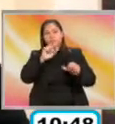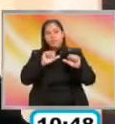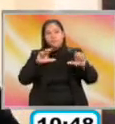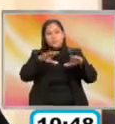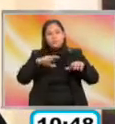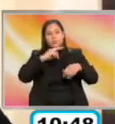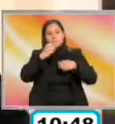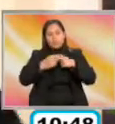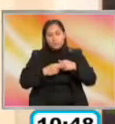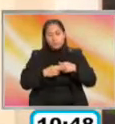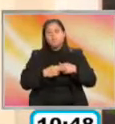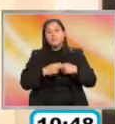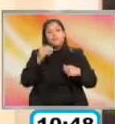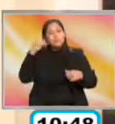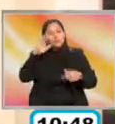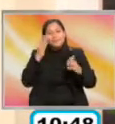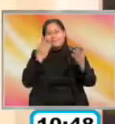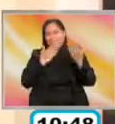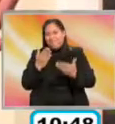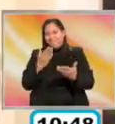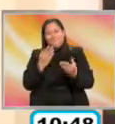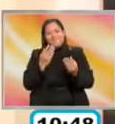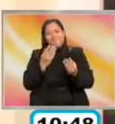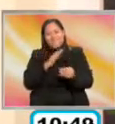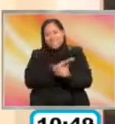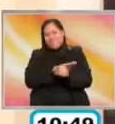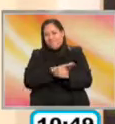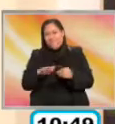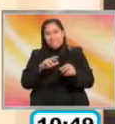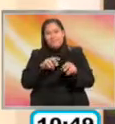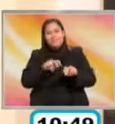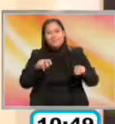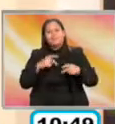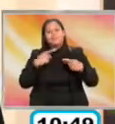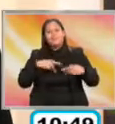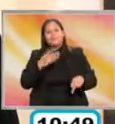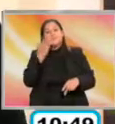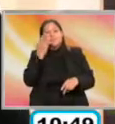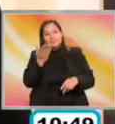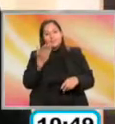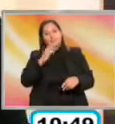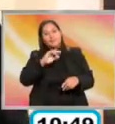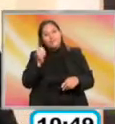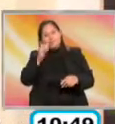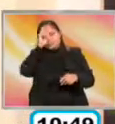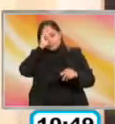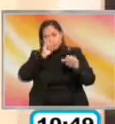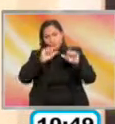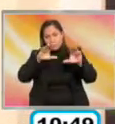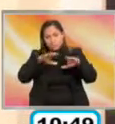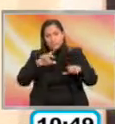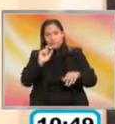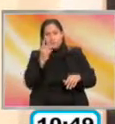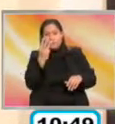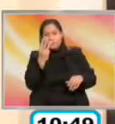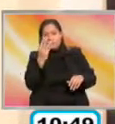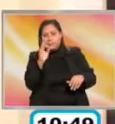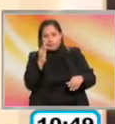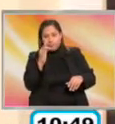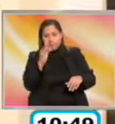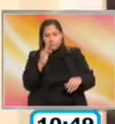Auditorio Nacional y fue pues un éxito lleno total y la gente pidió que hiciéramos otro lunario y 23 de